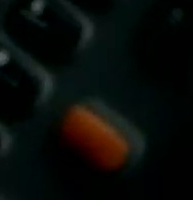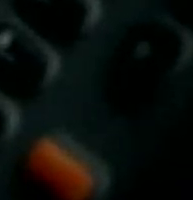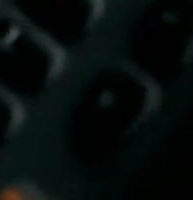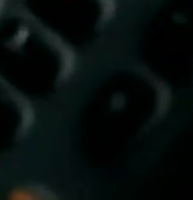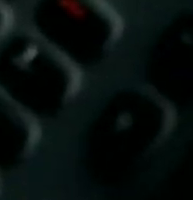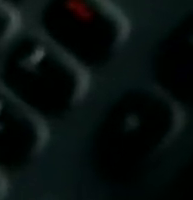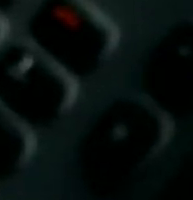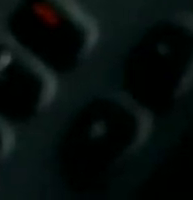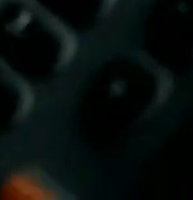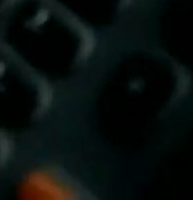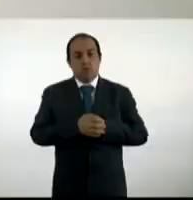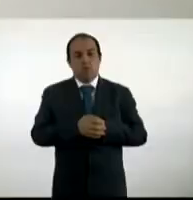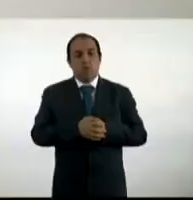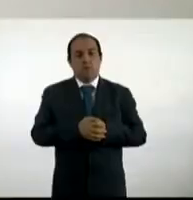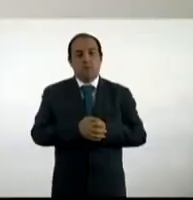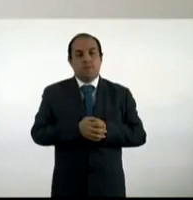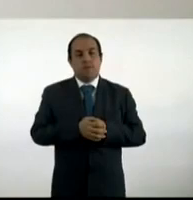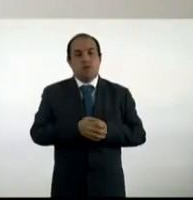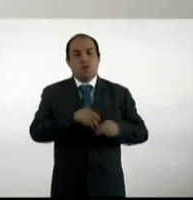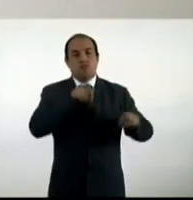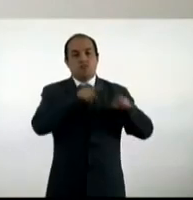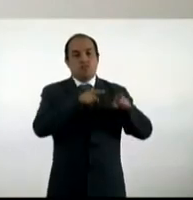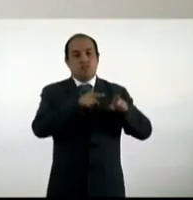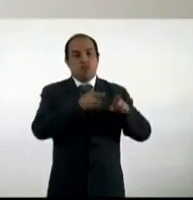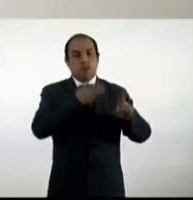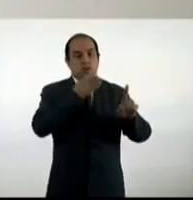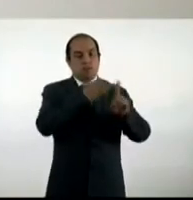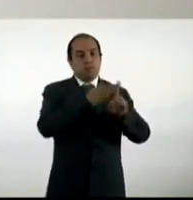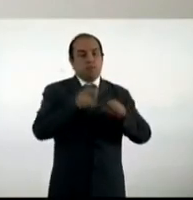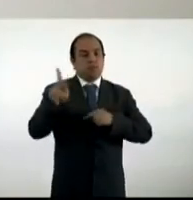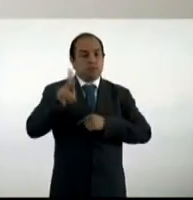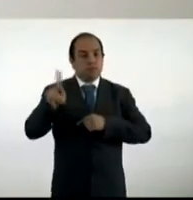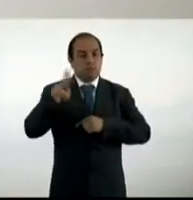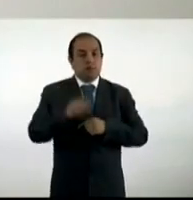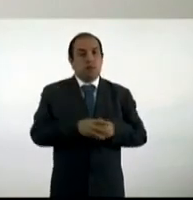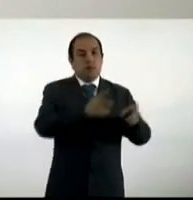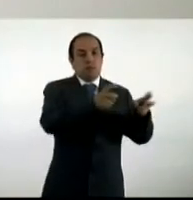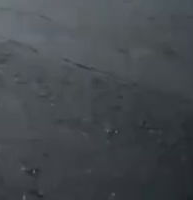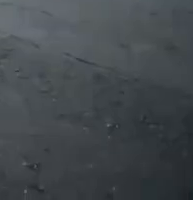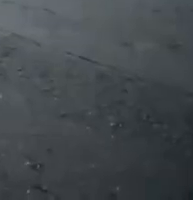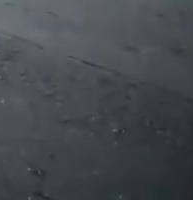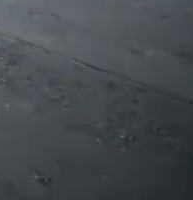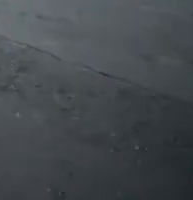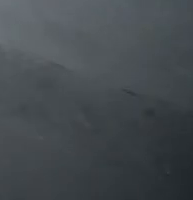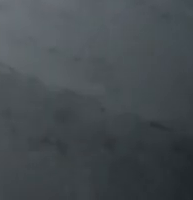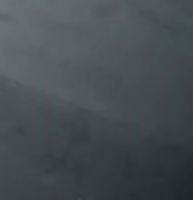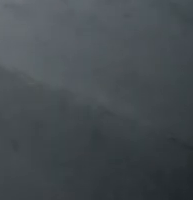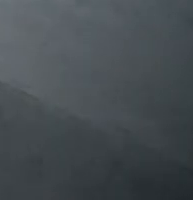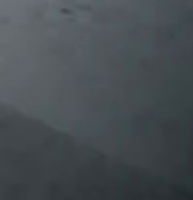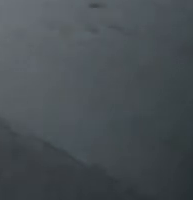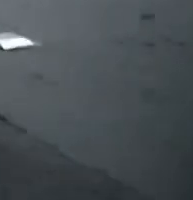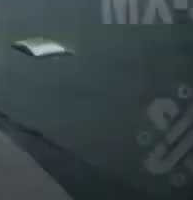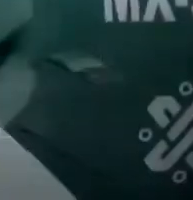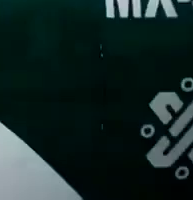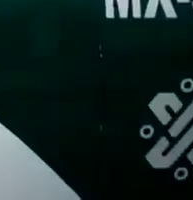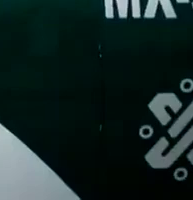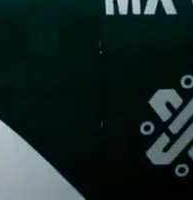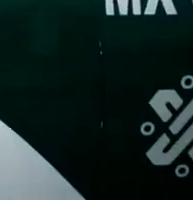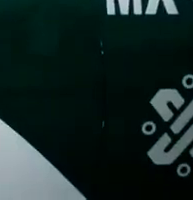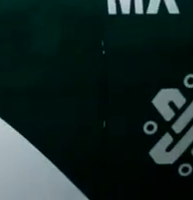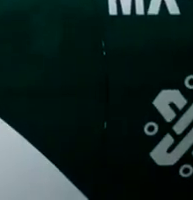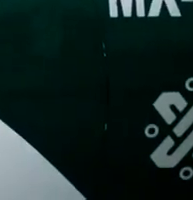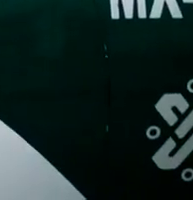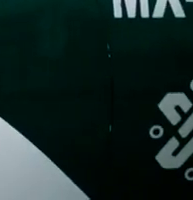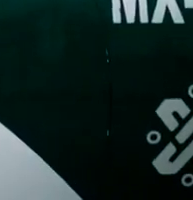robo. De acuerdo con la Secretaría de Seguridad Ciudadana, se denunciaron dos hechos diferentes en lo que los agentes exigieron dinero a cambio de no detener a